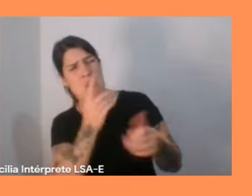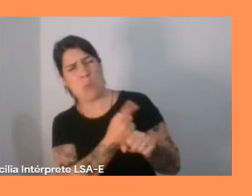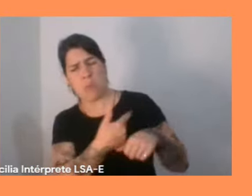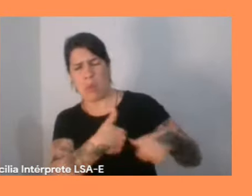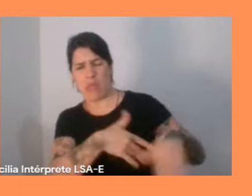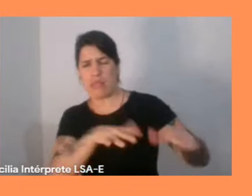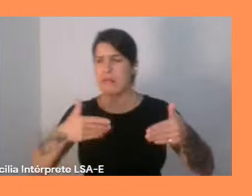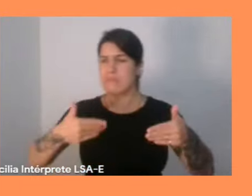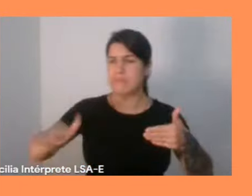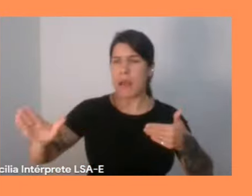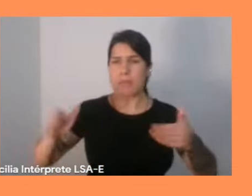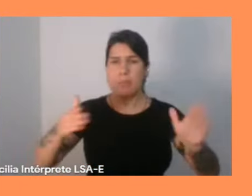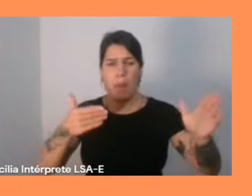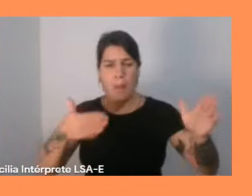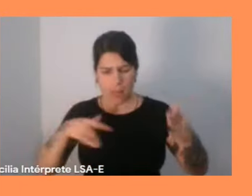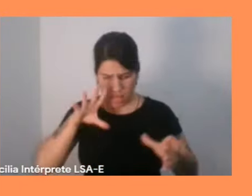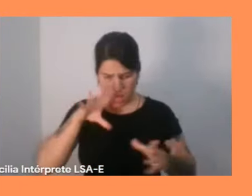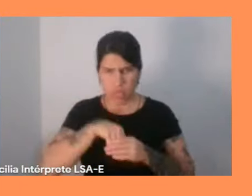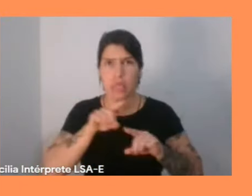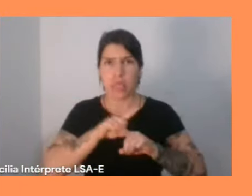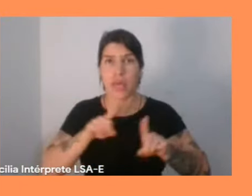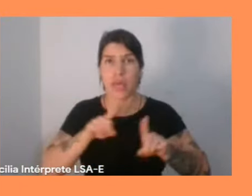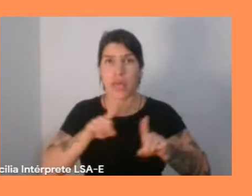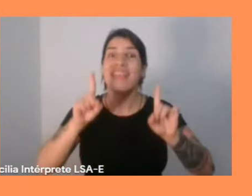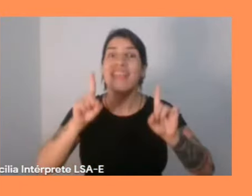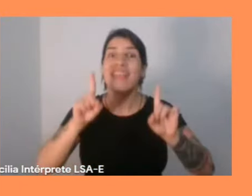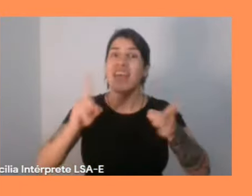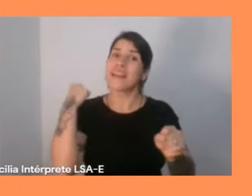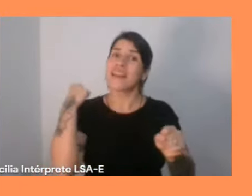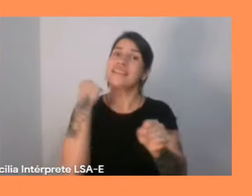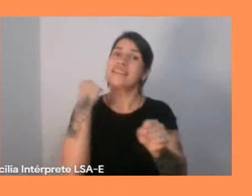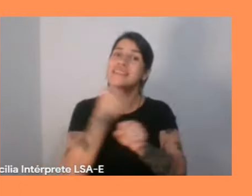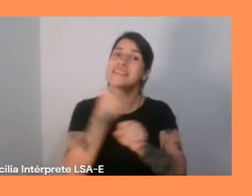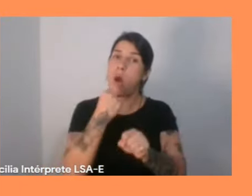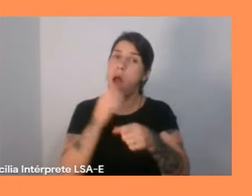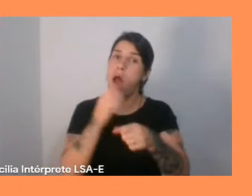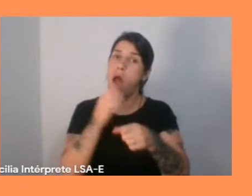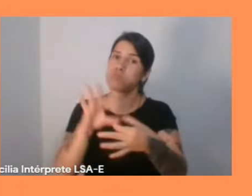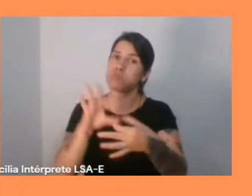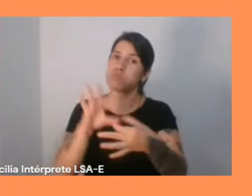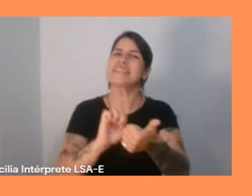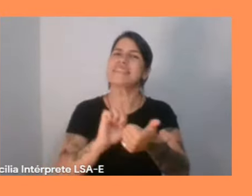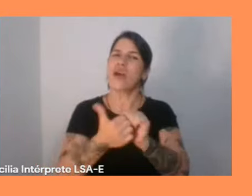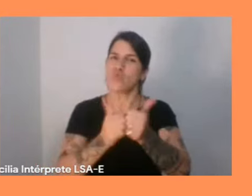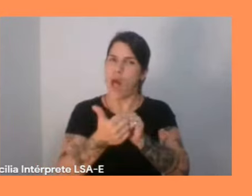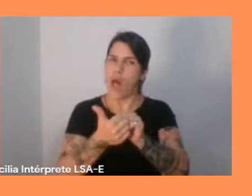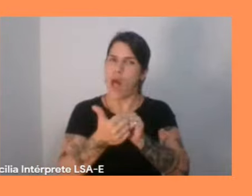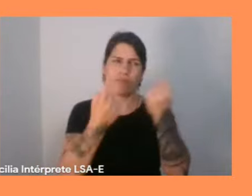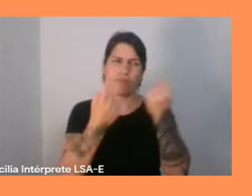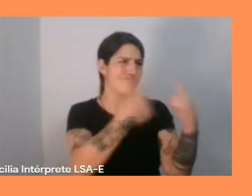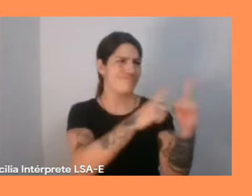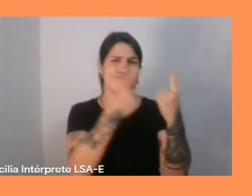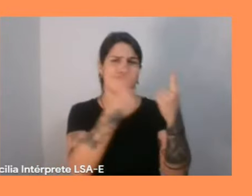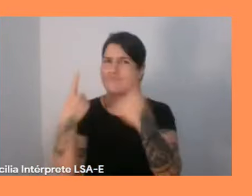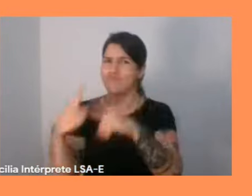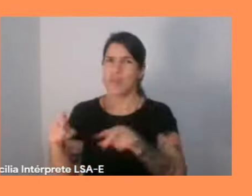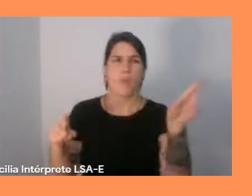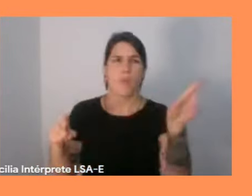trabajo y en particular por la desigual distribución de las tareas de cuidado. La